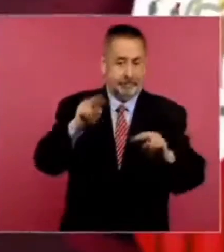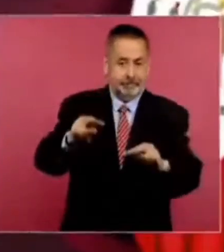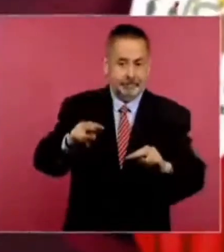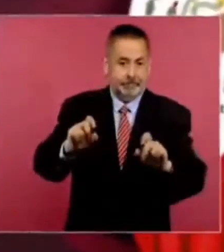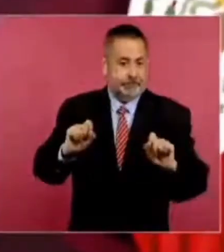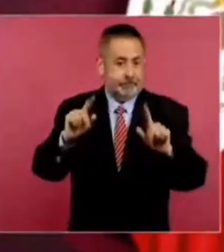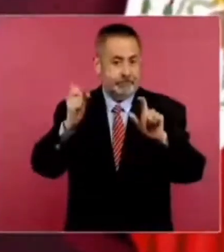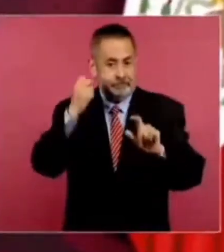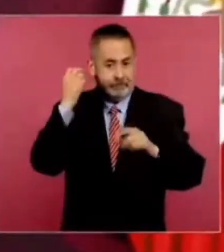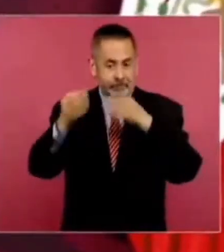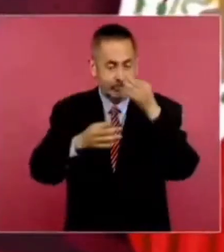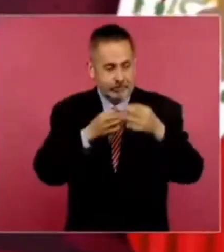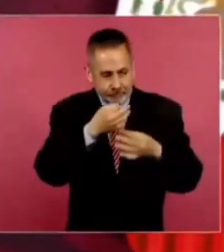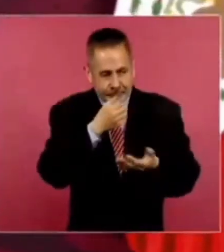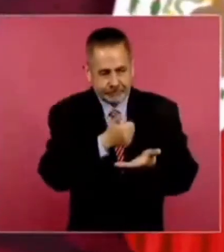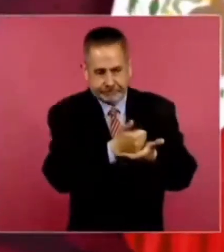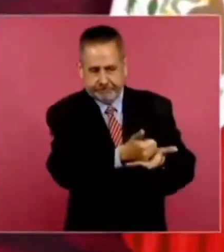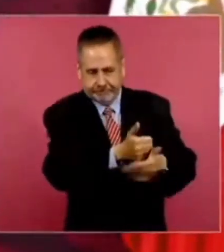la mañanera les ayuda